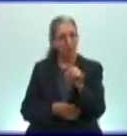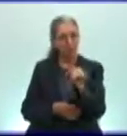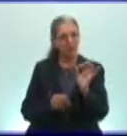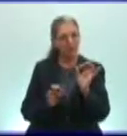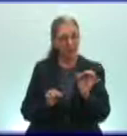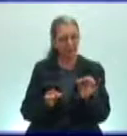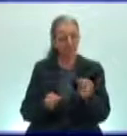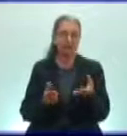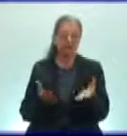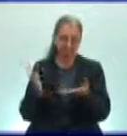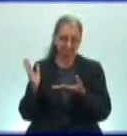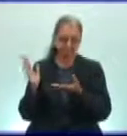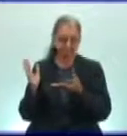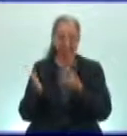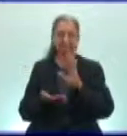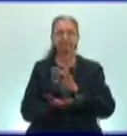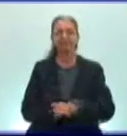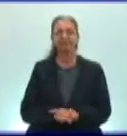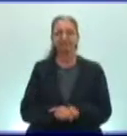núcleo.